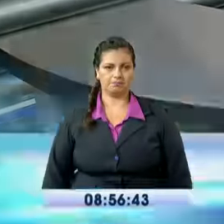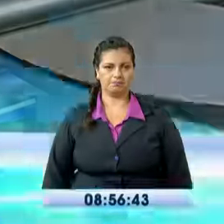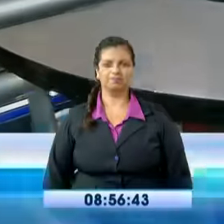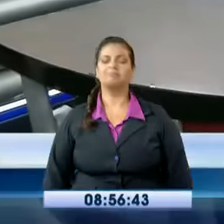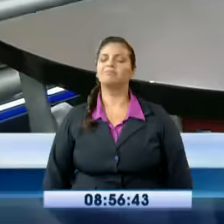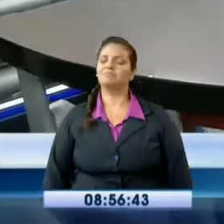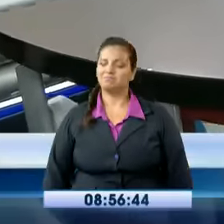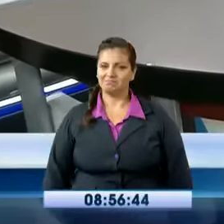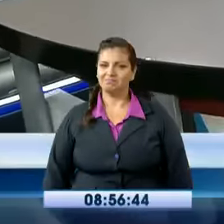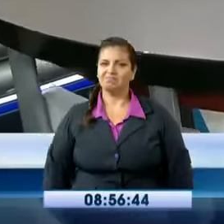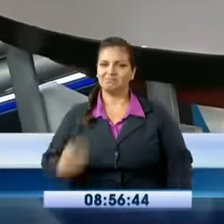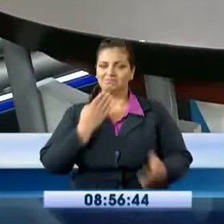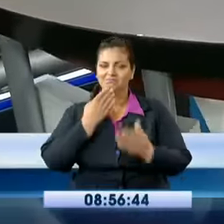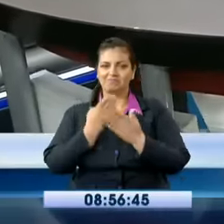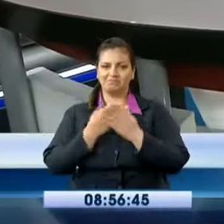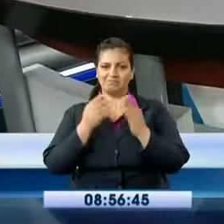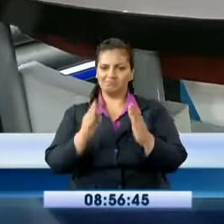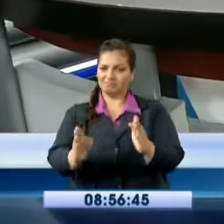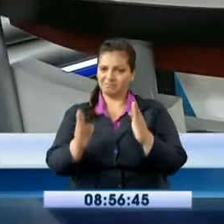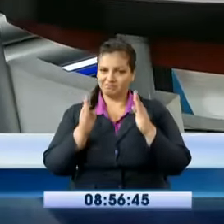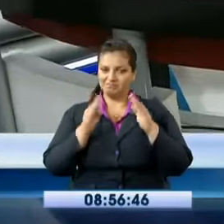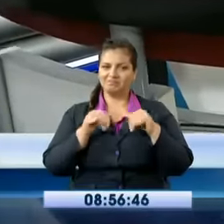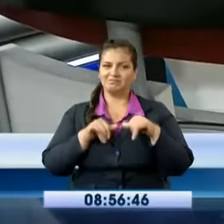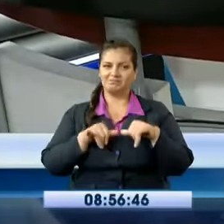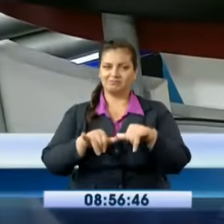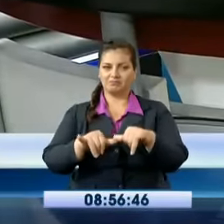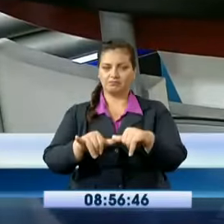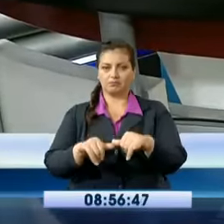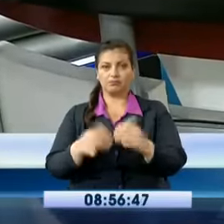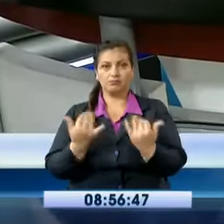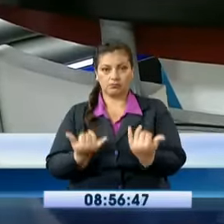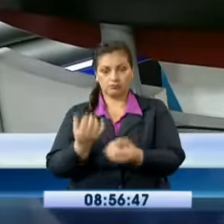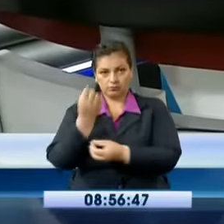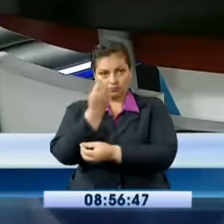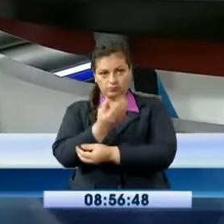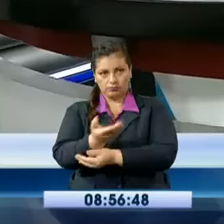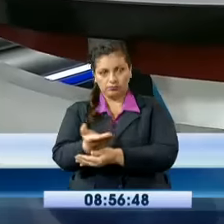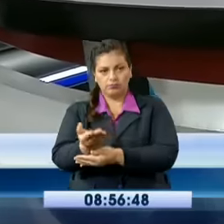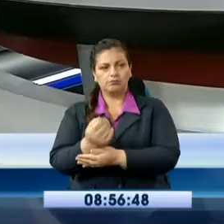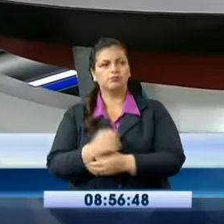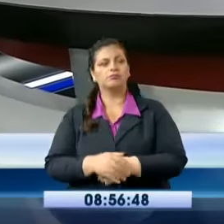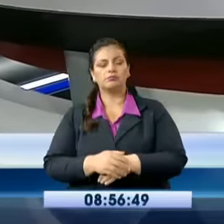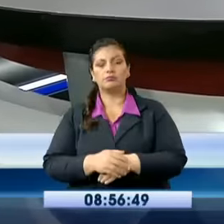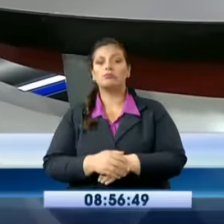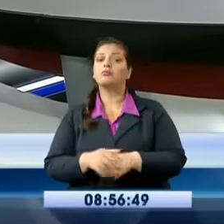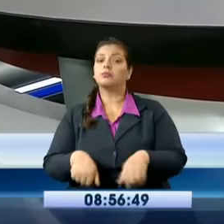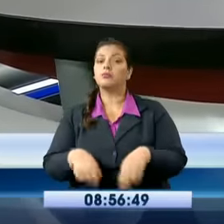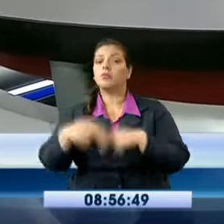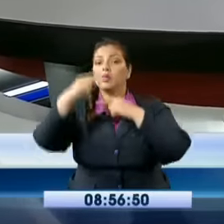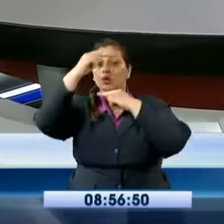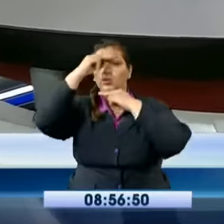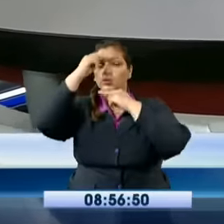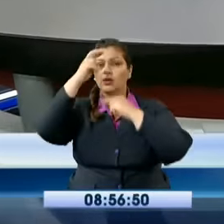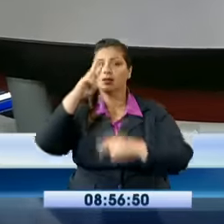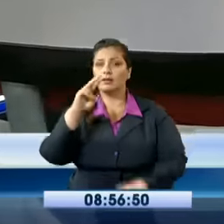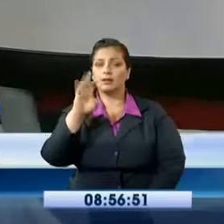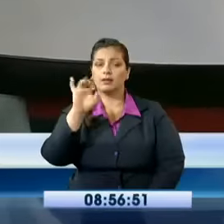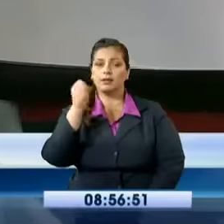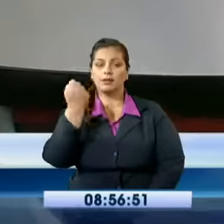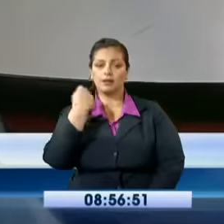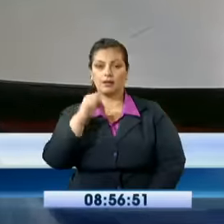Amigos televidentes, gracias por seguir en nuestra sintonía y a continuación les damos nuestros números telefónicos y el correo electrónico para que se contacten con